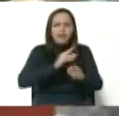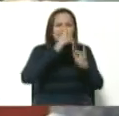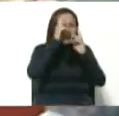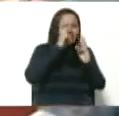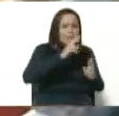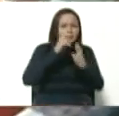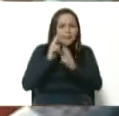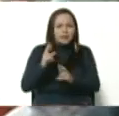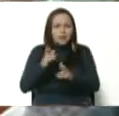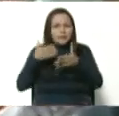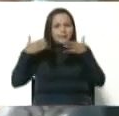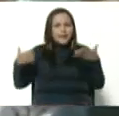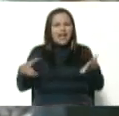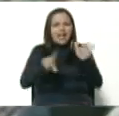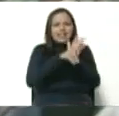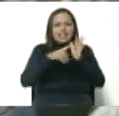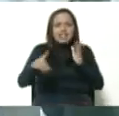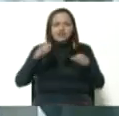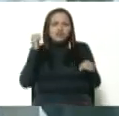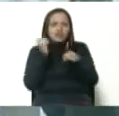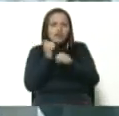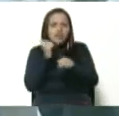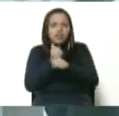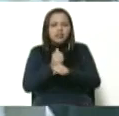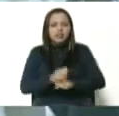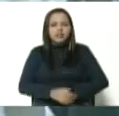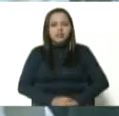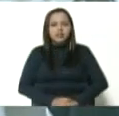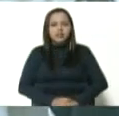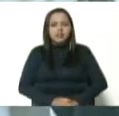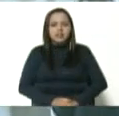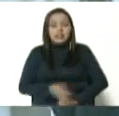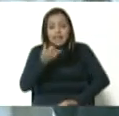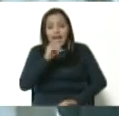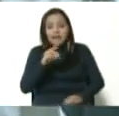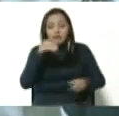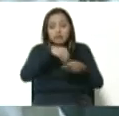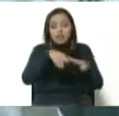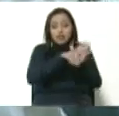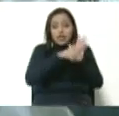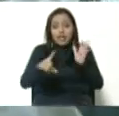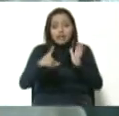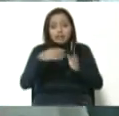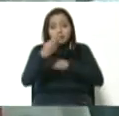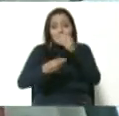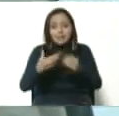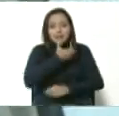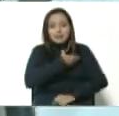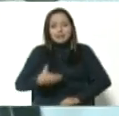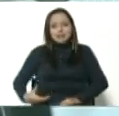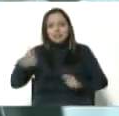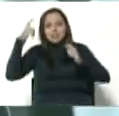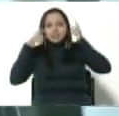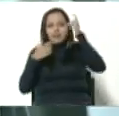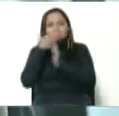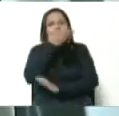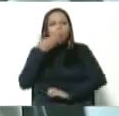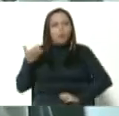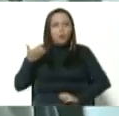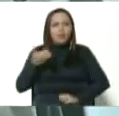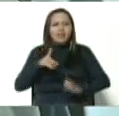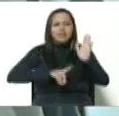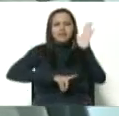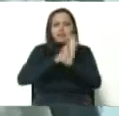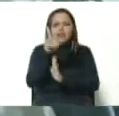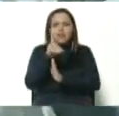máximo a los derechos de los trabajadores consagrados en esa ley de Hugo Chávez y, por cierto, que mejora y